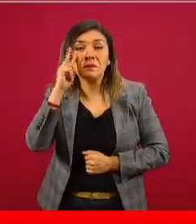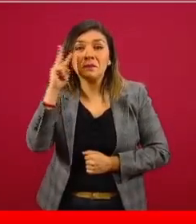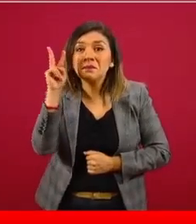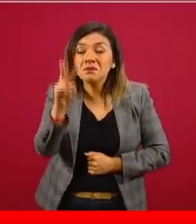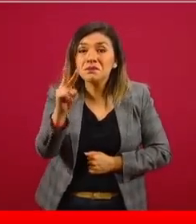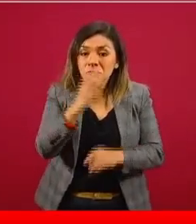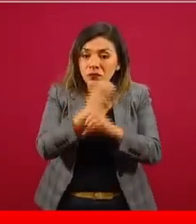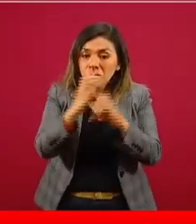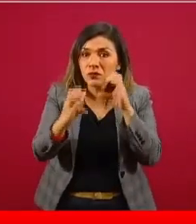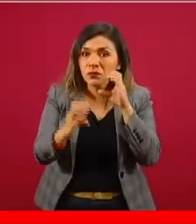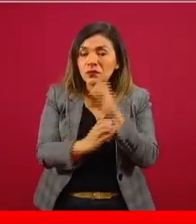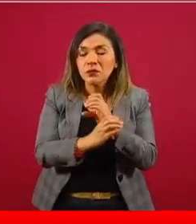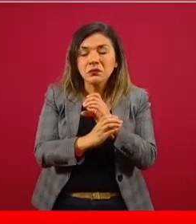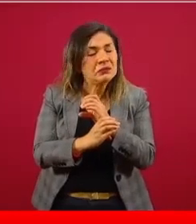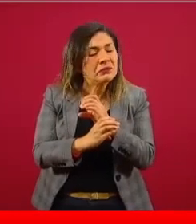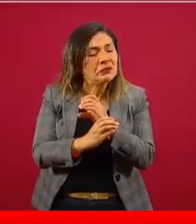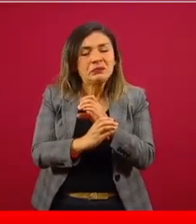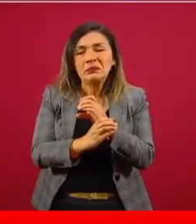verdaderamente